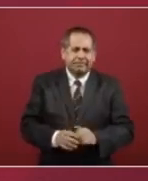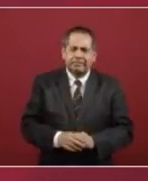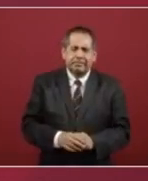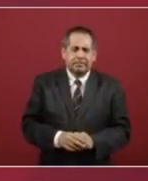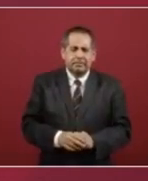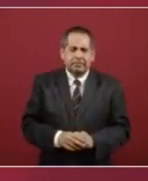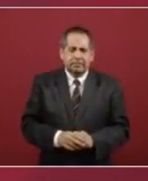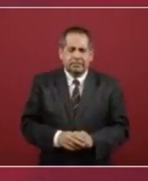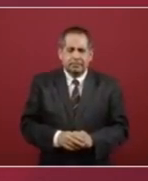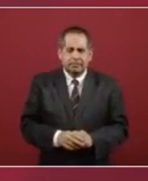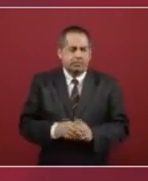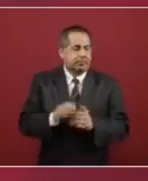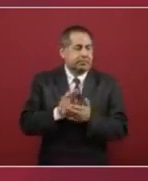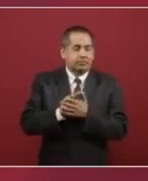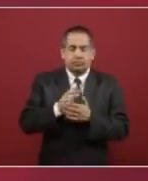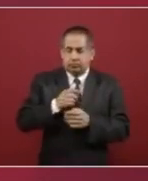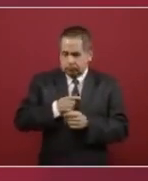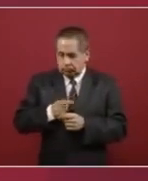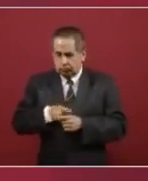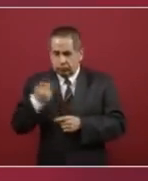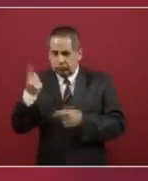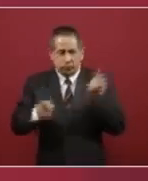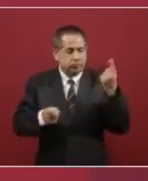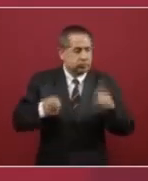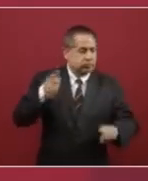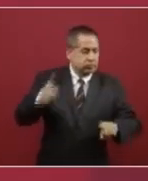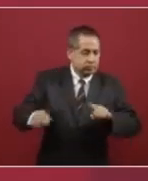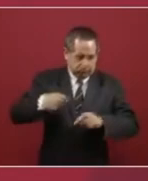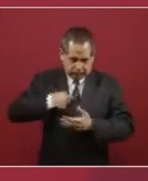El que parte y reparte se queda con la mayor parte.